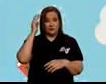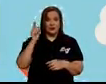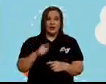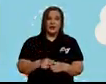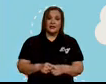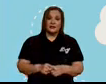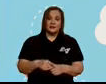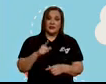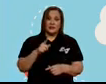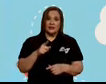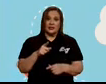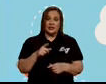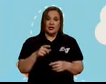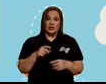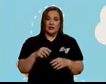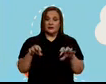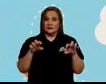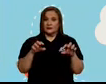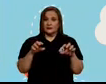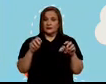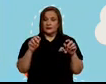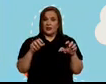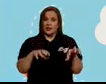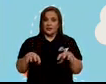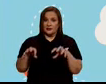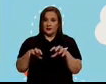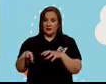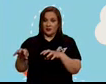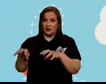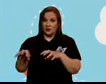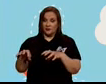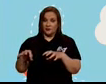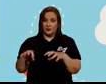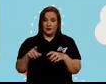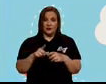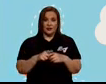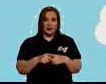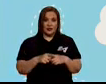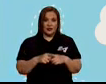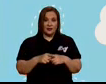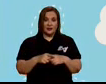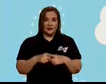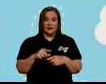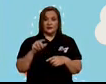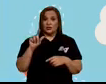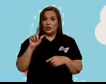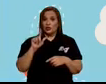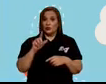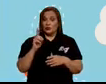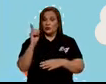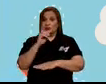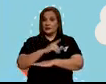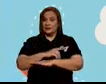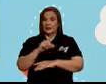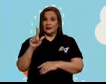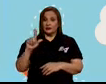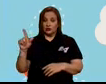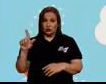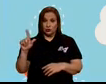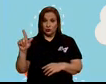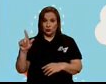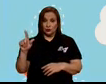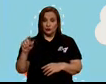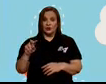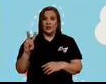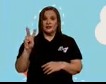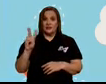Estado se interpreta el himno nacional al final del acto cívico los días lunes y se pone también los